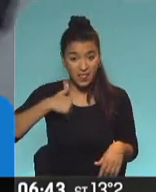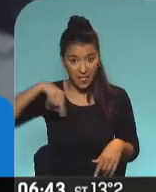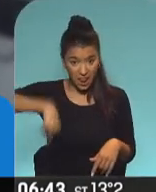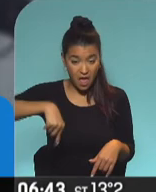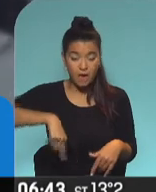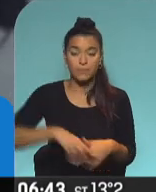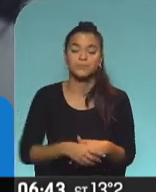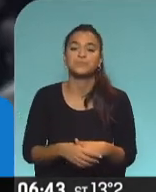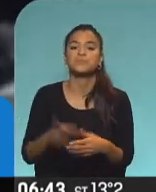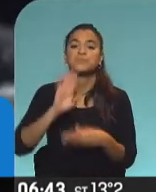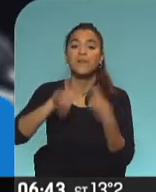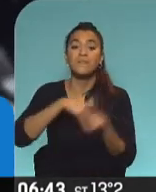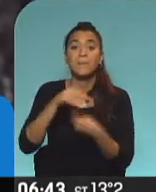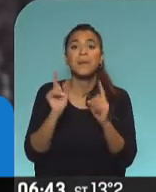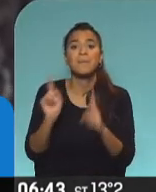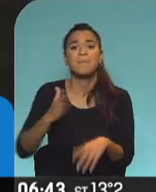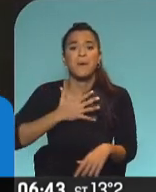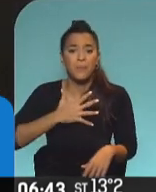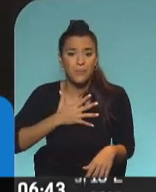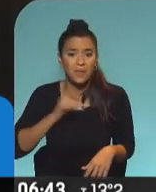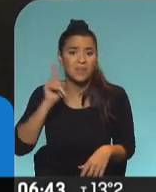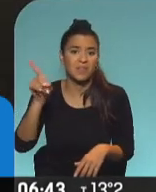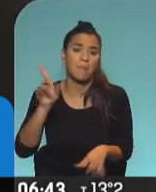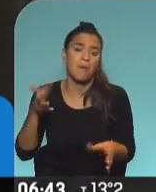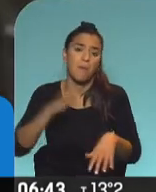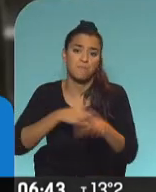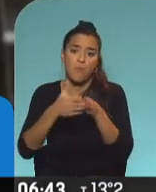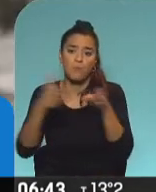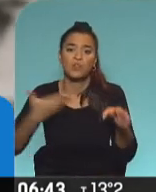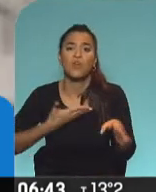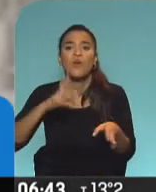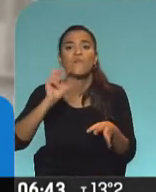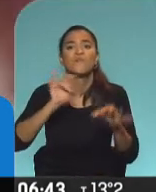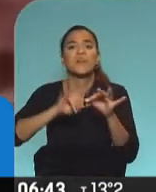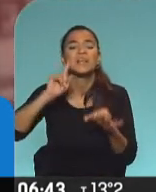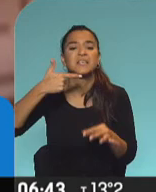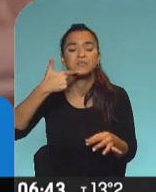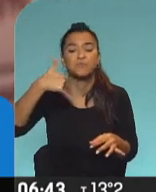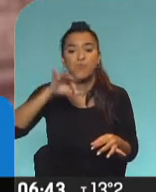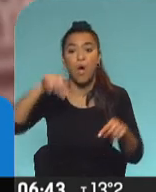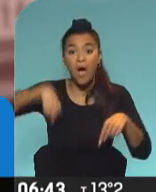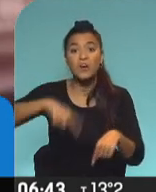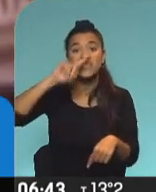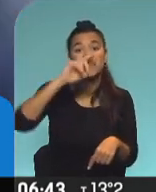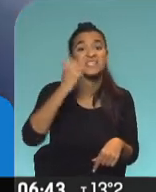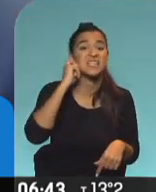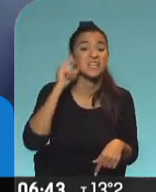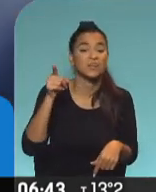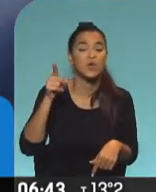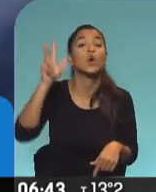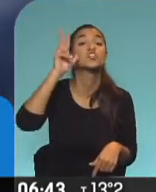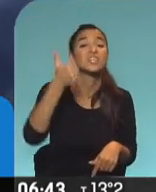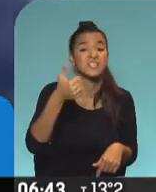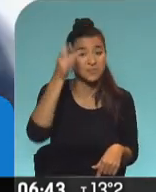argentina familiares de víctimas del franquismo villa actualmente tiene 76 años perdón